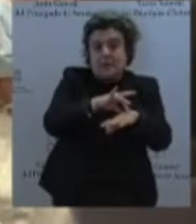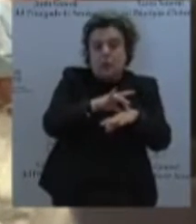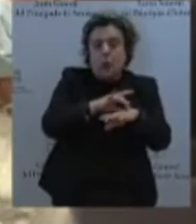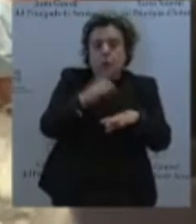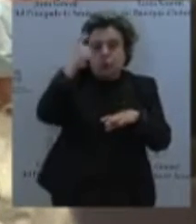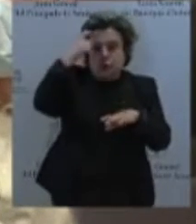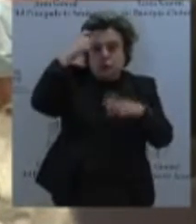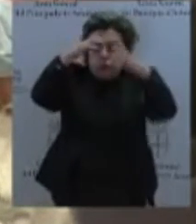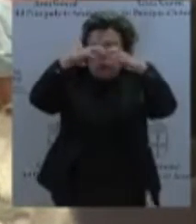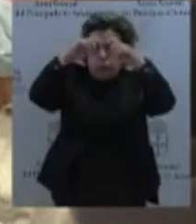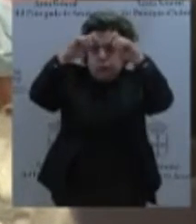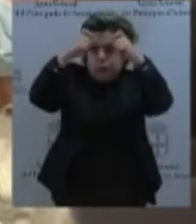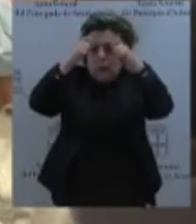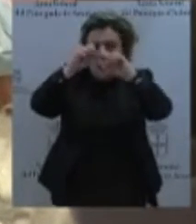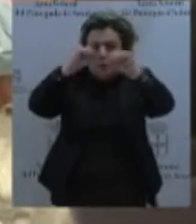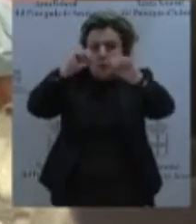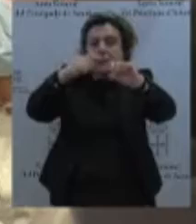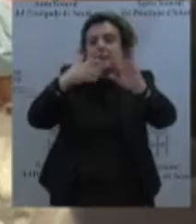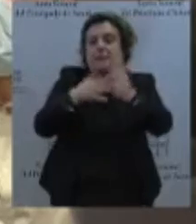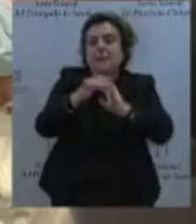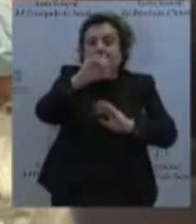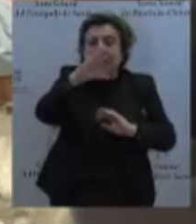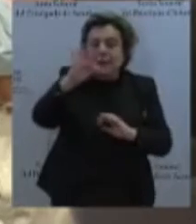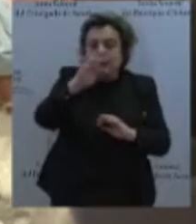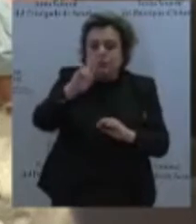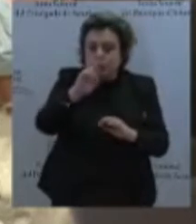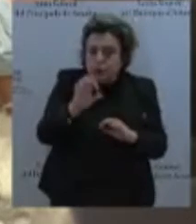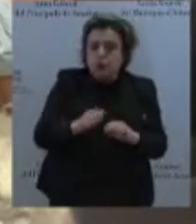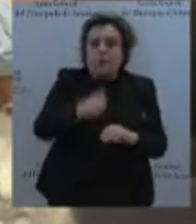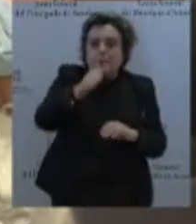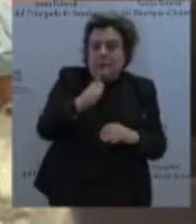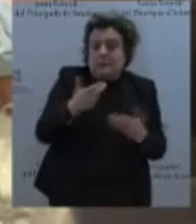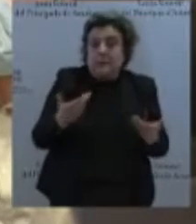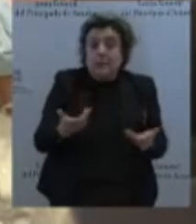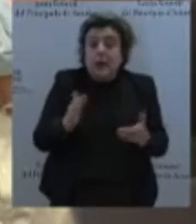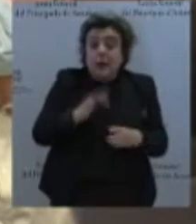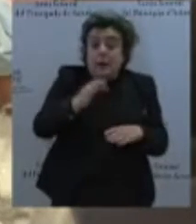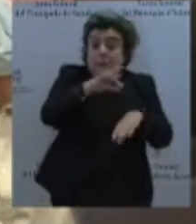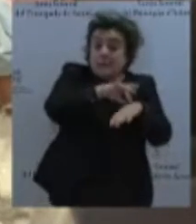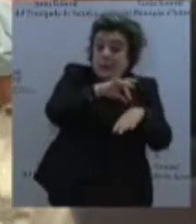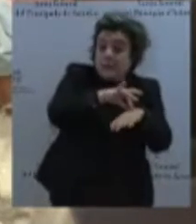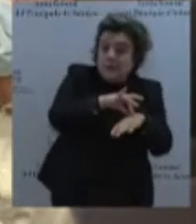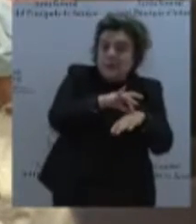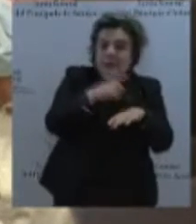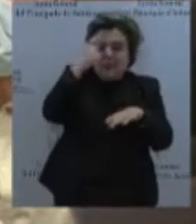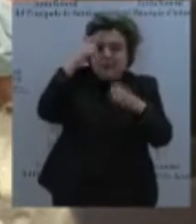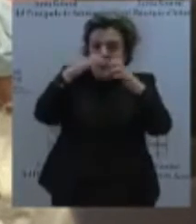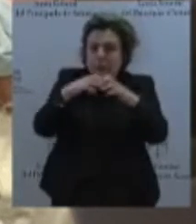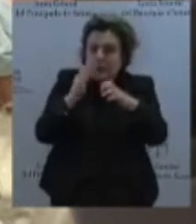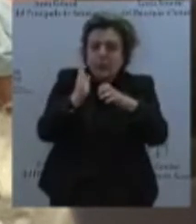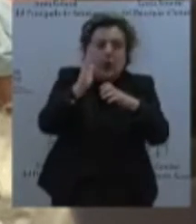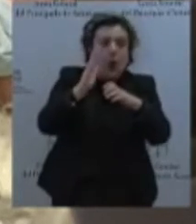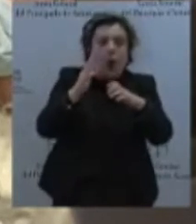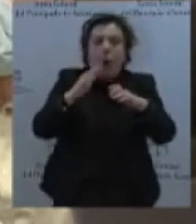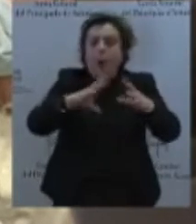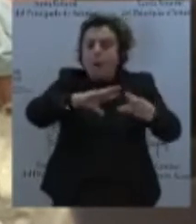ictus. A ello sumamos las enfermedades desmielinizantes cerebrales y las neuromusculares que afectan a la población juvenil o de